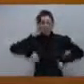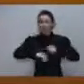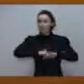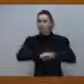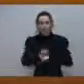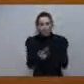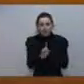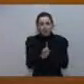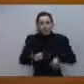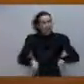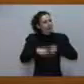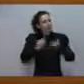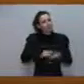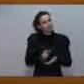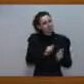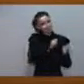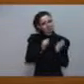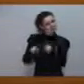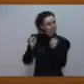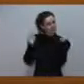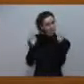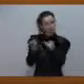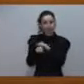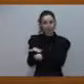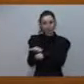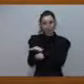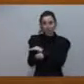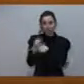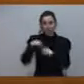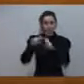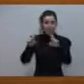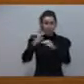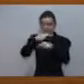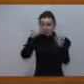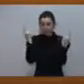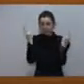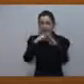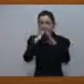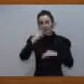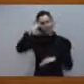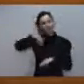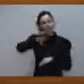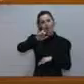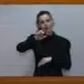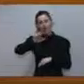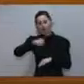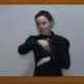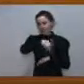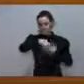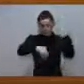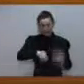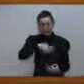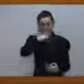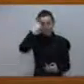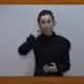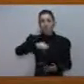cumplir y se contrató y se encomendó esa gestión igual a esa empresa pública. Y se sabía que iba a haber un ERE, puesto que había una